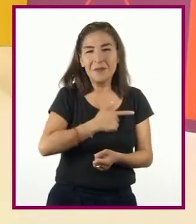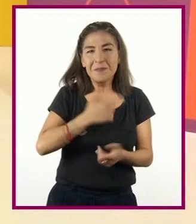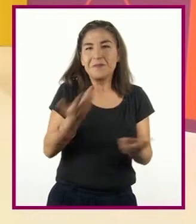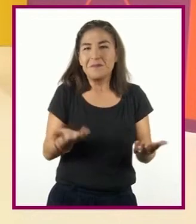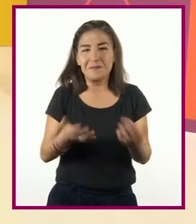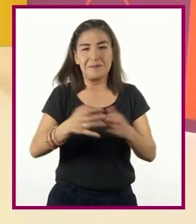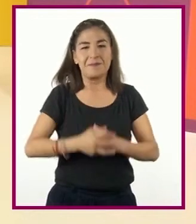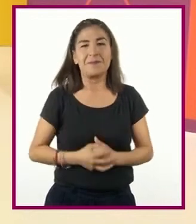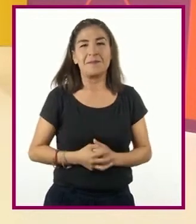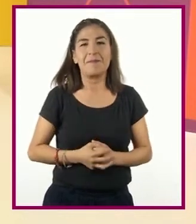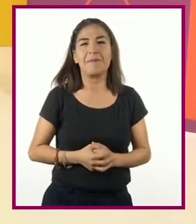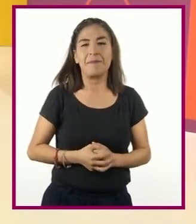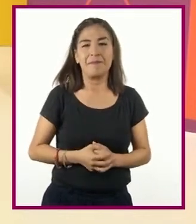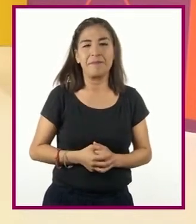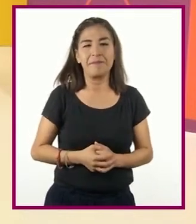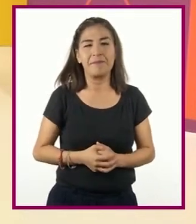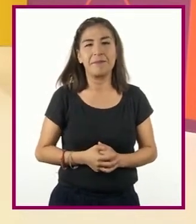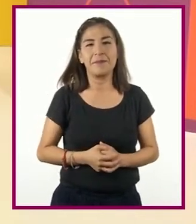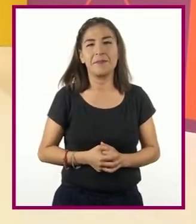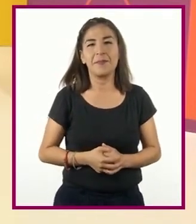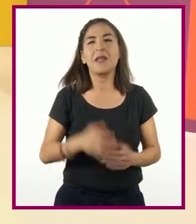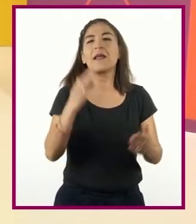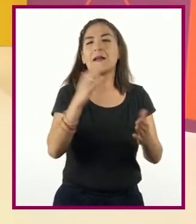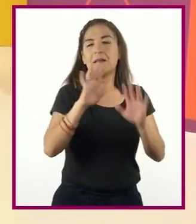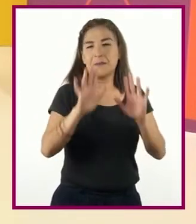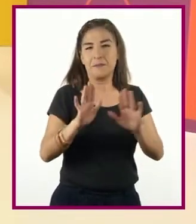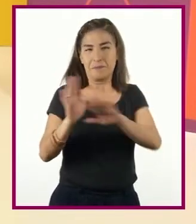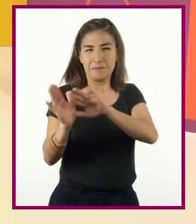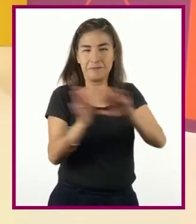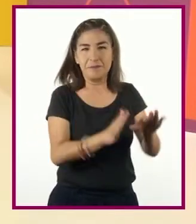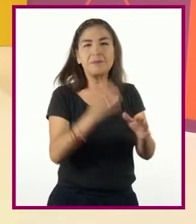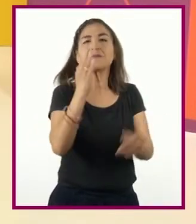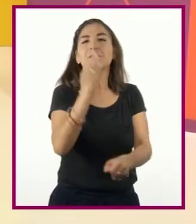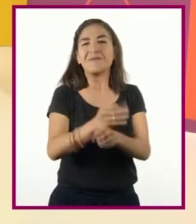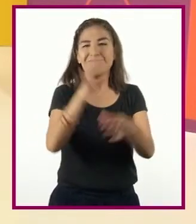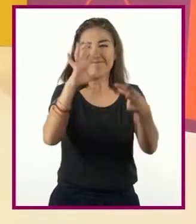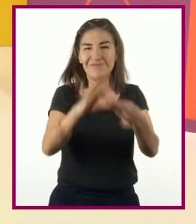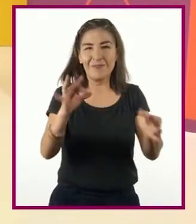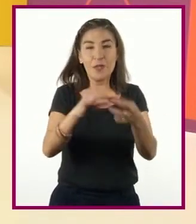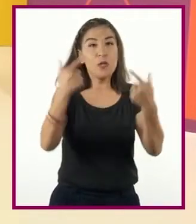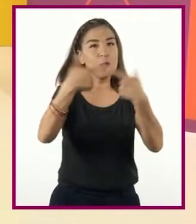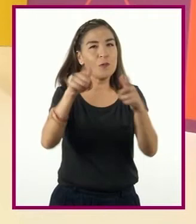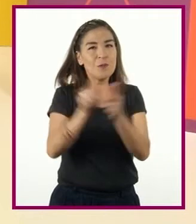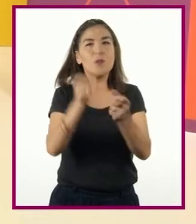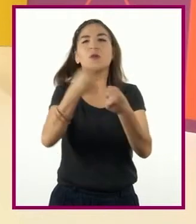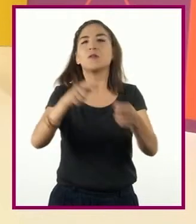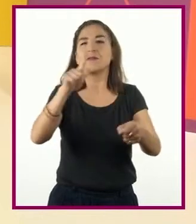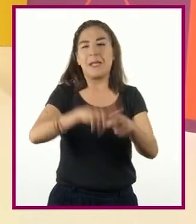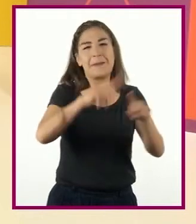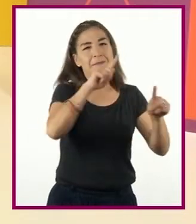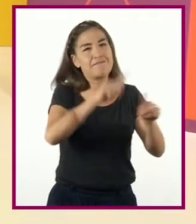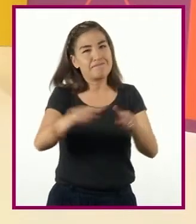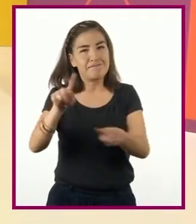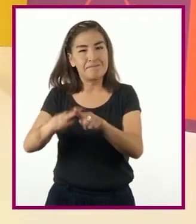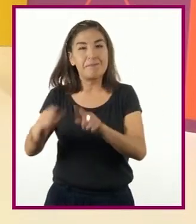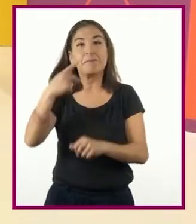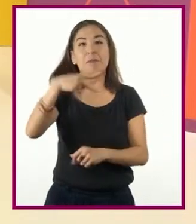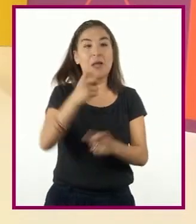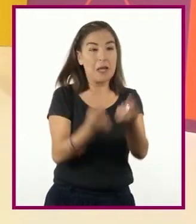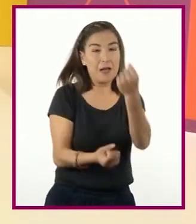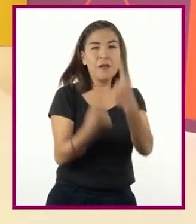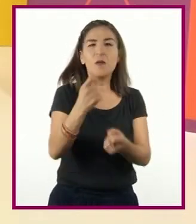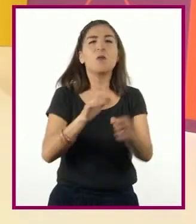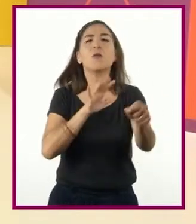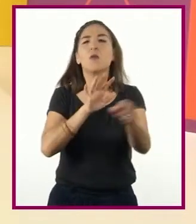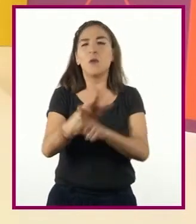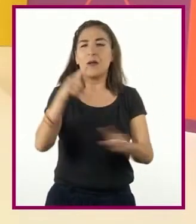gustos. Ahora bien, como mencionamos, los grupos sociales son diversos, pero algunos de los grupos sociales que